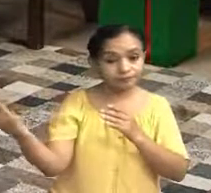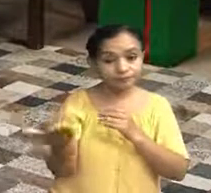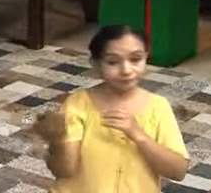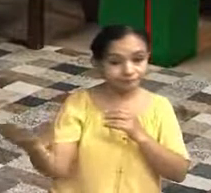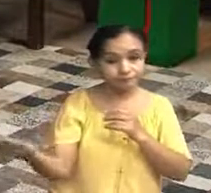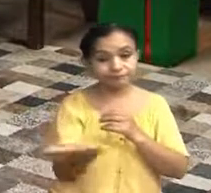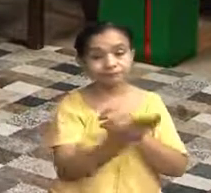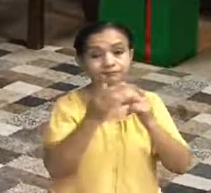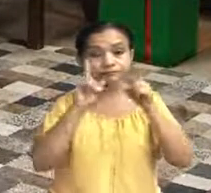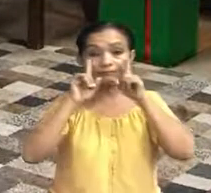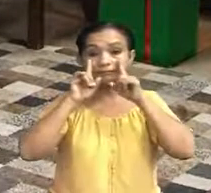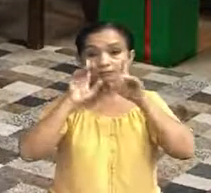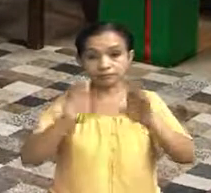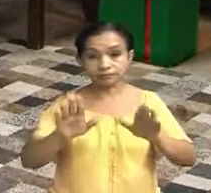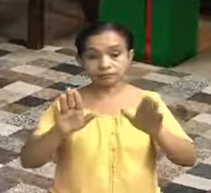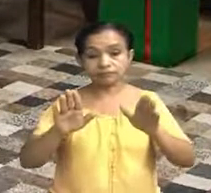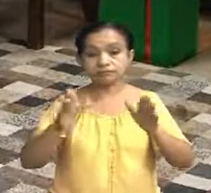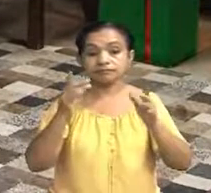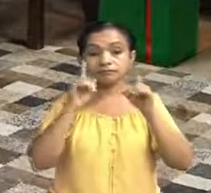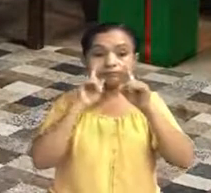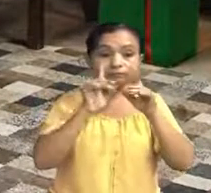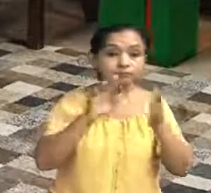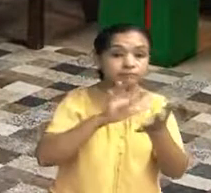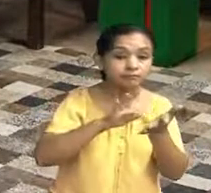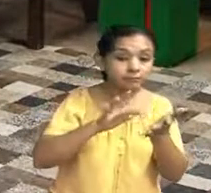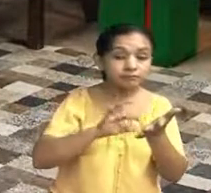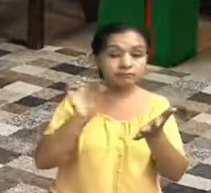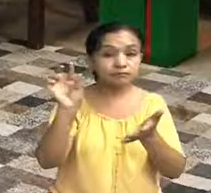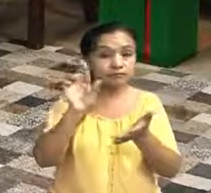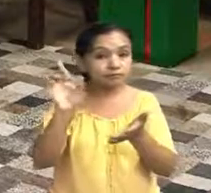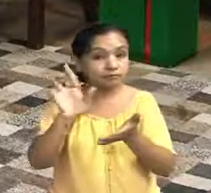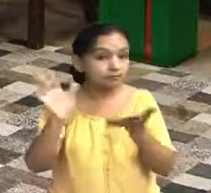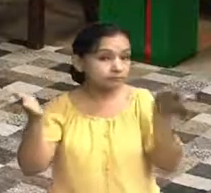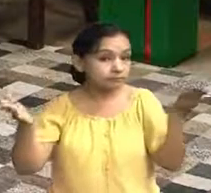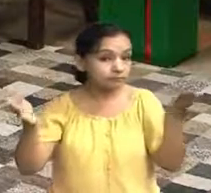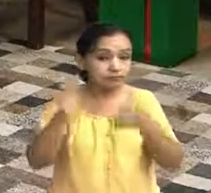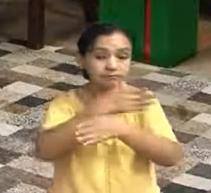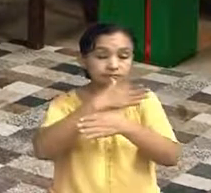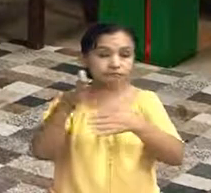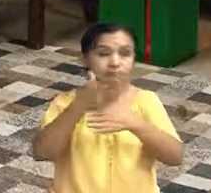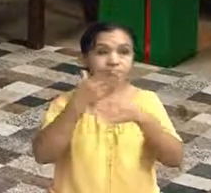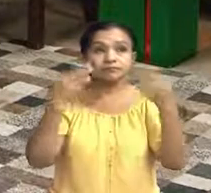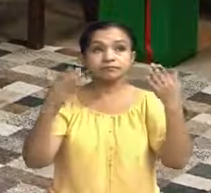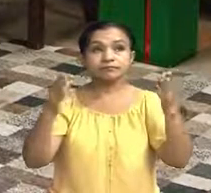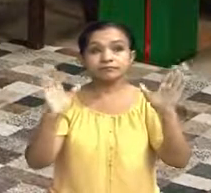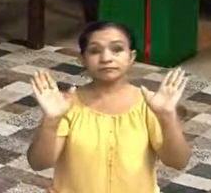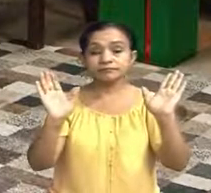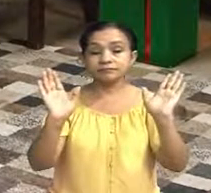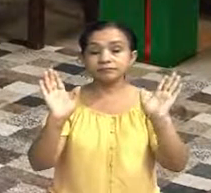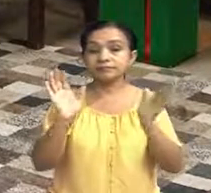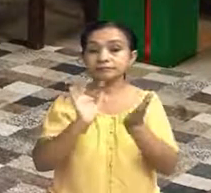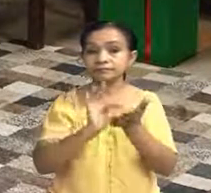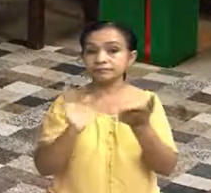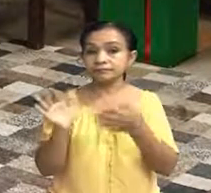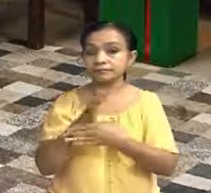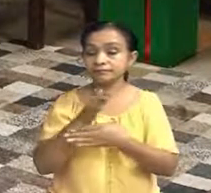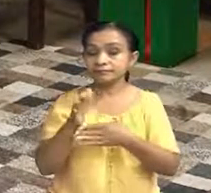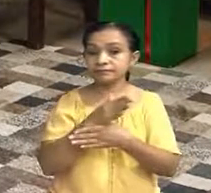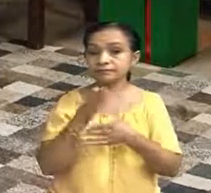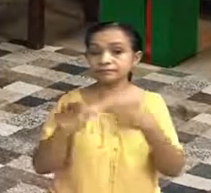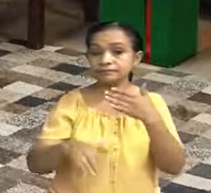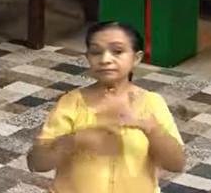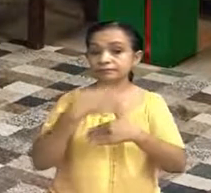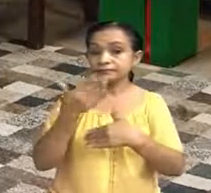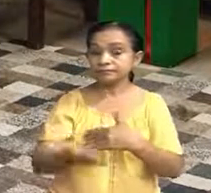a los que están cuidando sus siembros de arroz, de frijoles, de diferentes granos básicos, y luego